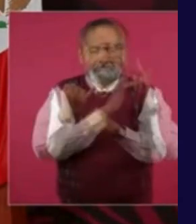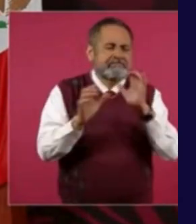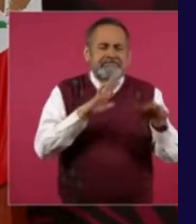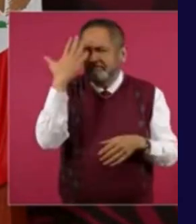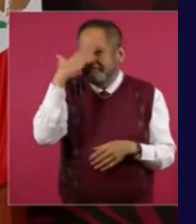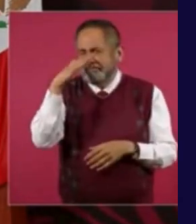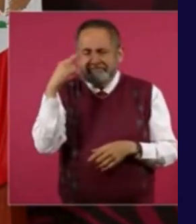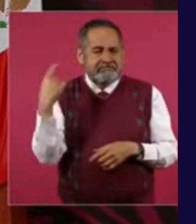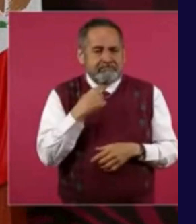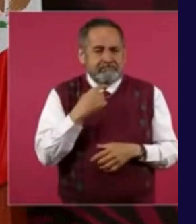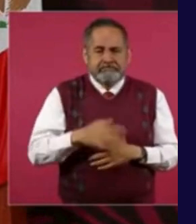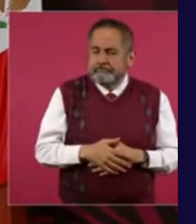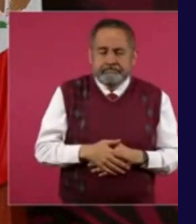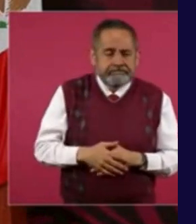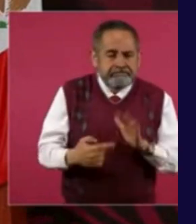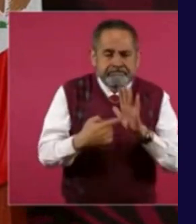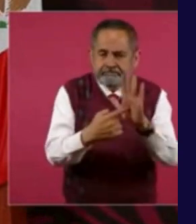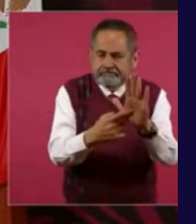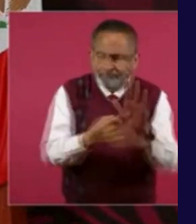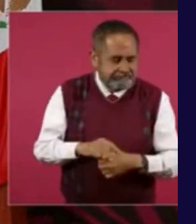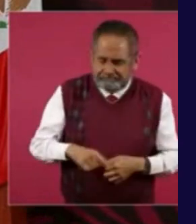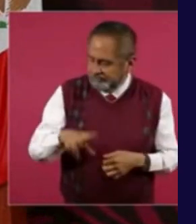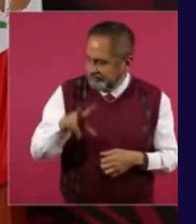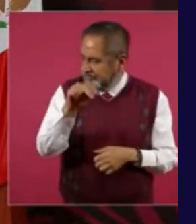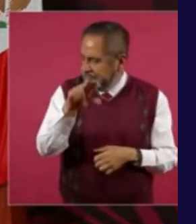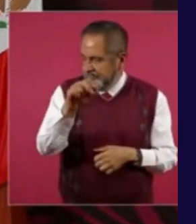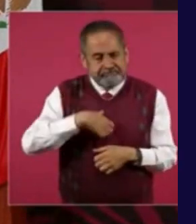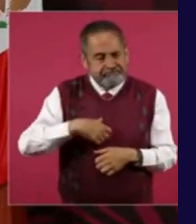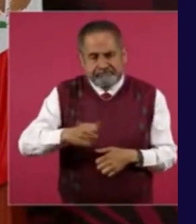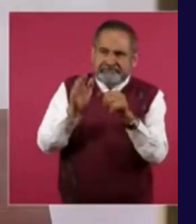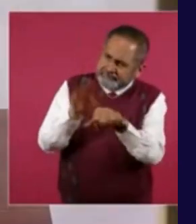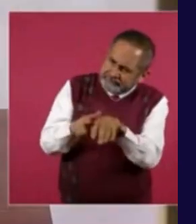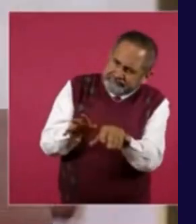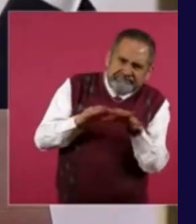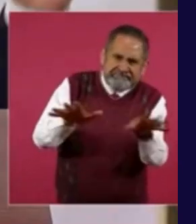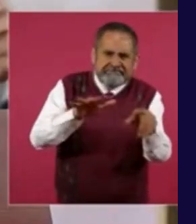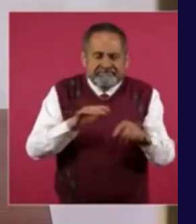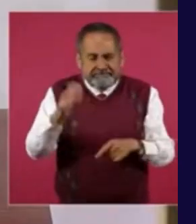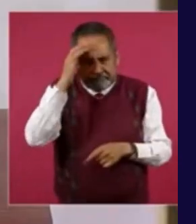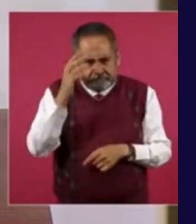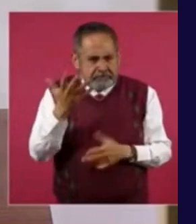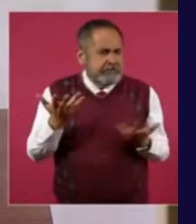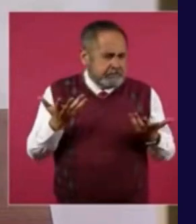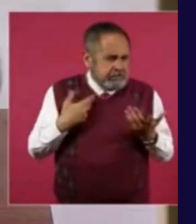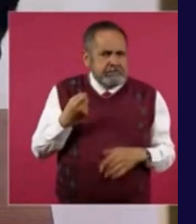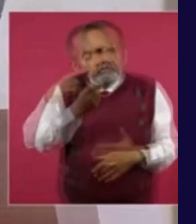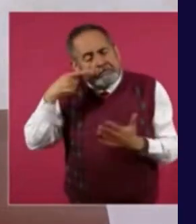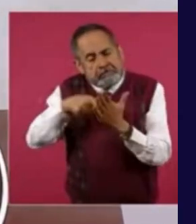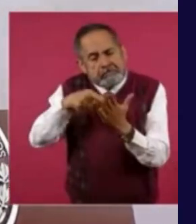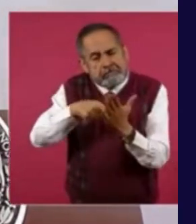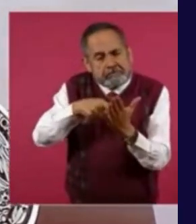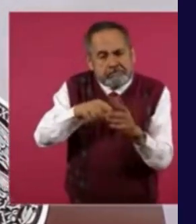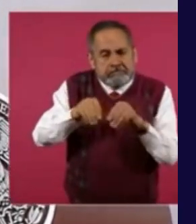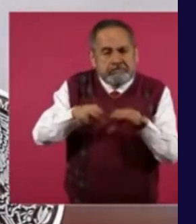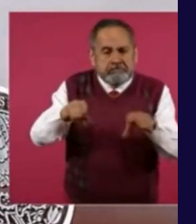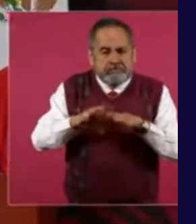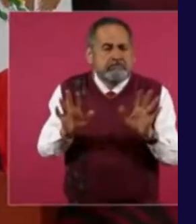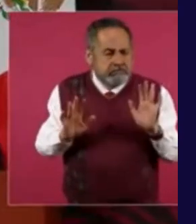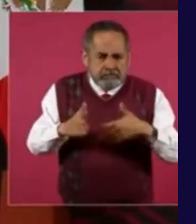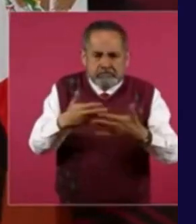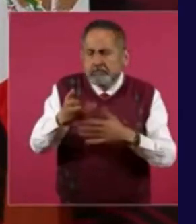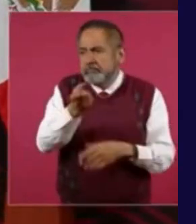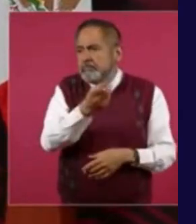verde el mandatario destacó que a pesar de la falta de oros los atletas han logrado obtener varias medallas de bronce y